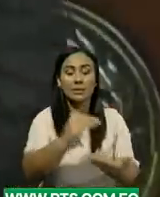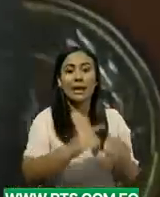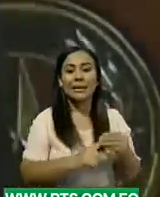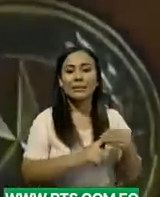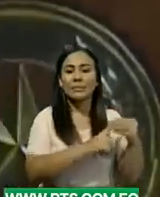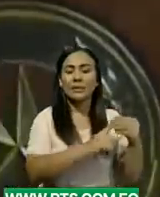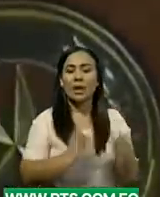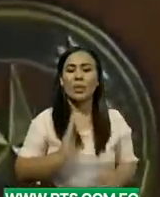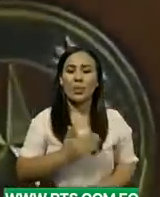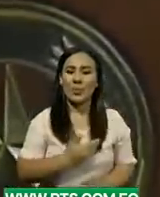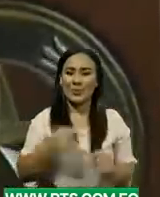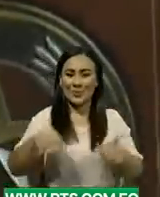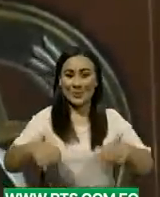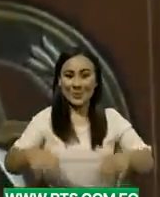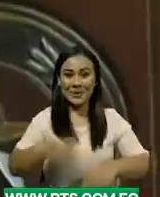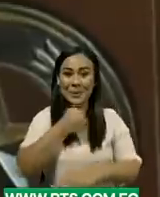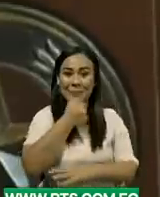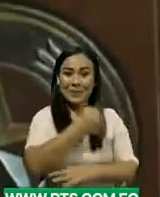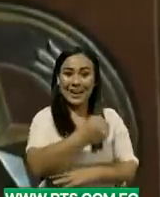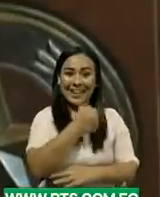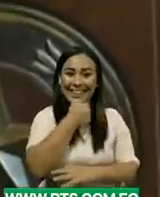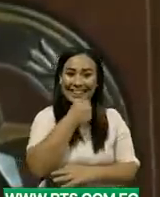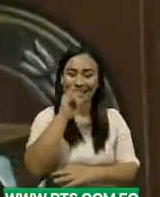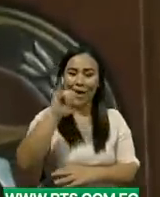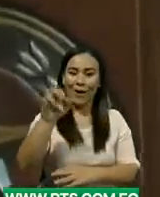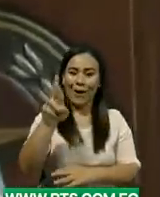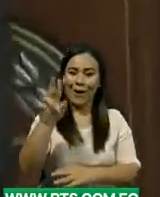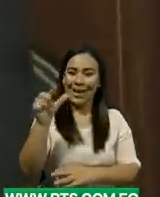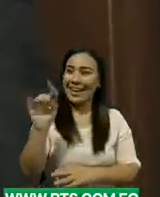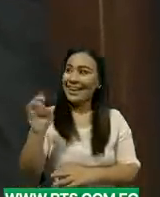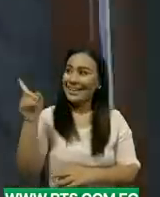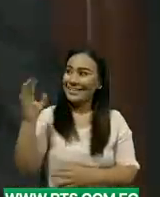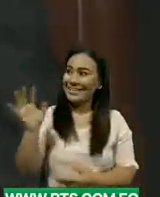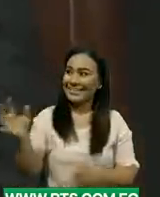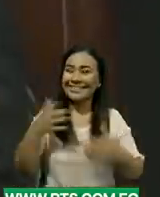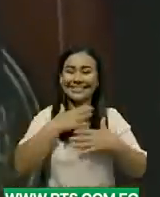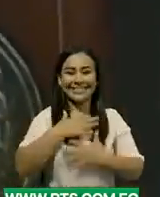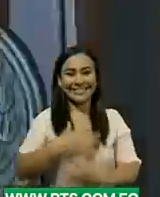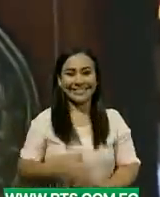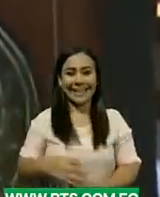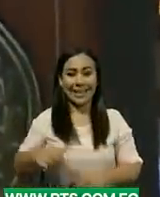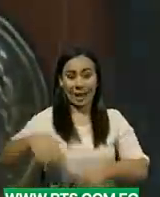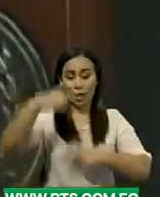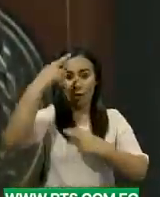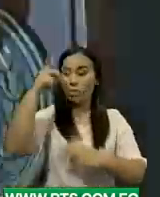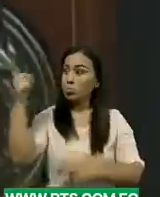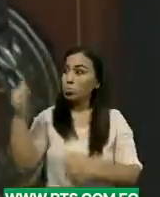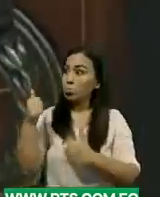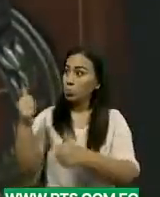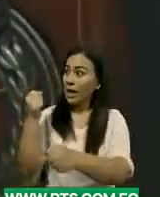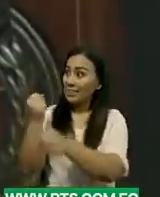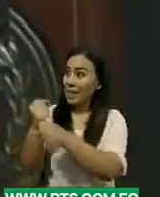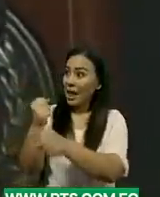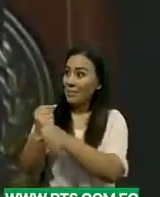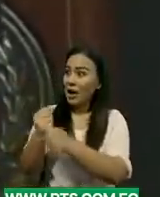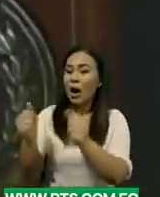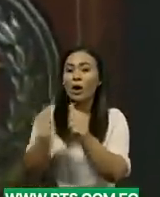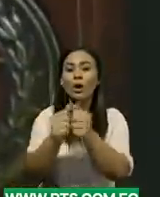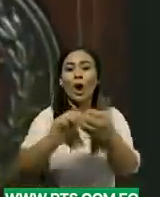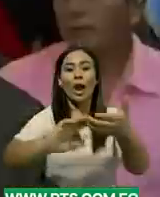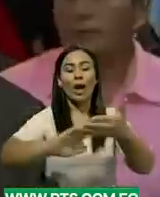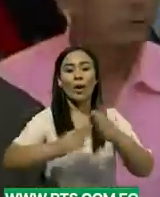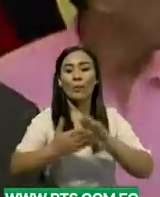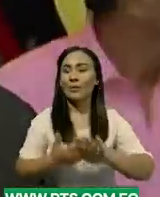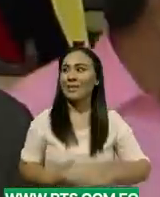a nuestro compañero de RTS, Jorge Salazar, reportero de la noticia, por su loable labor con la